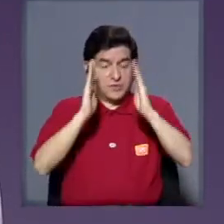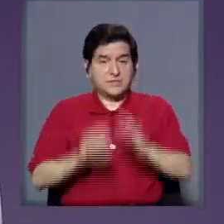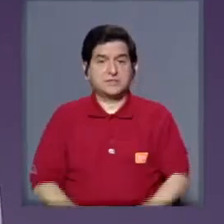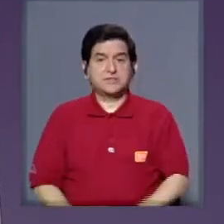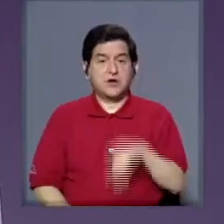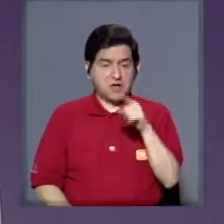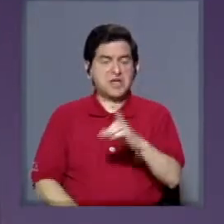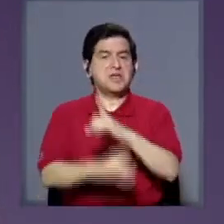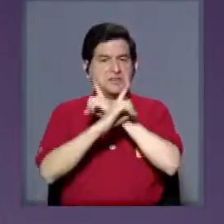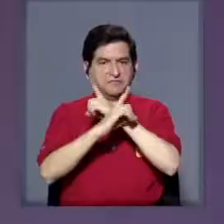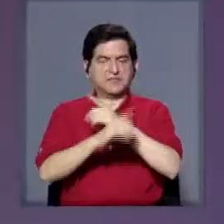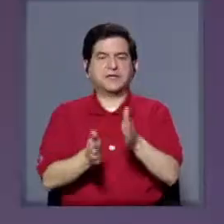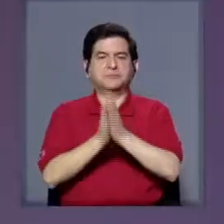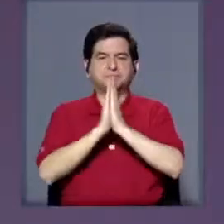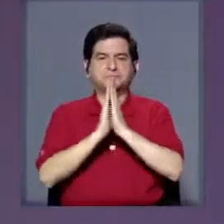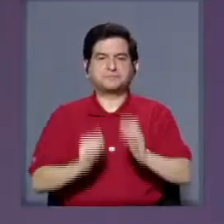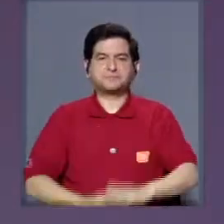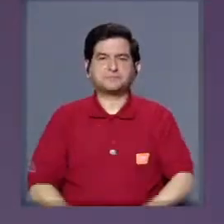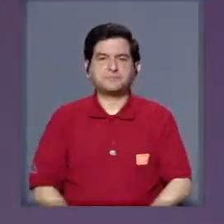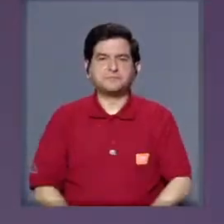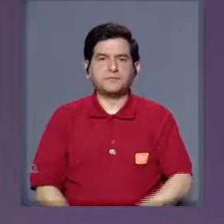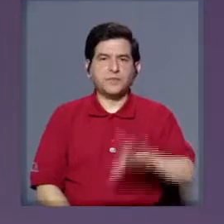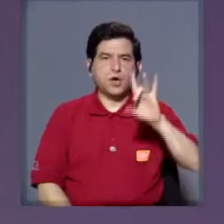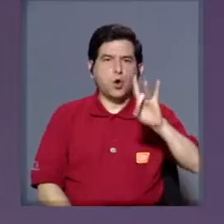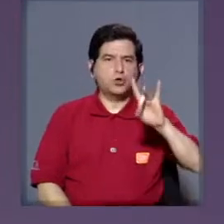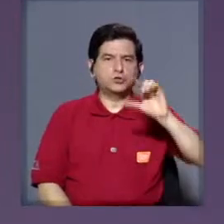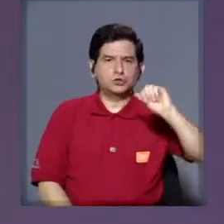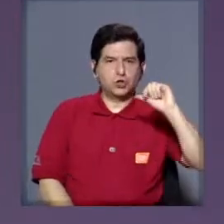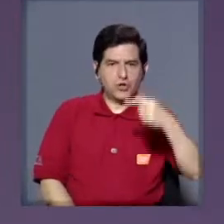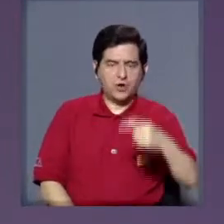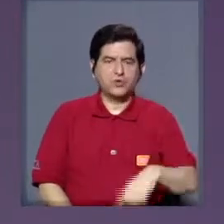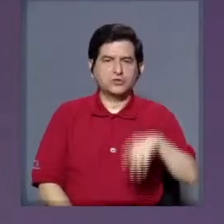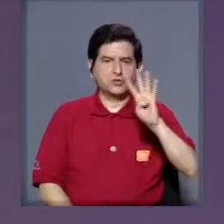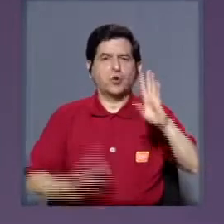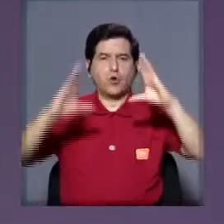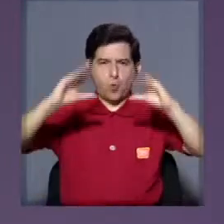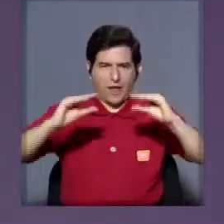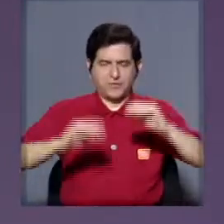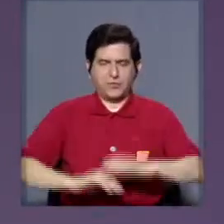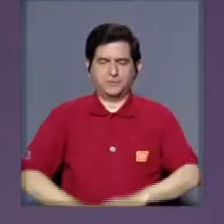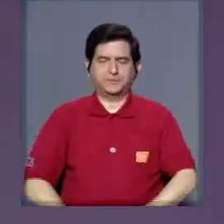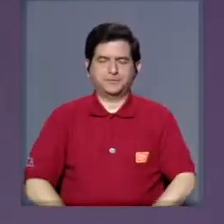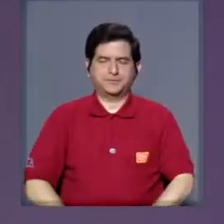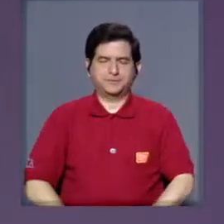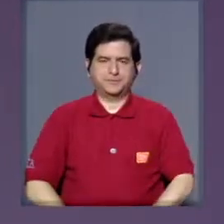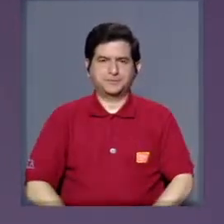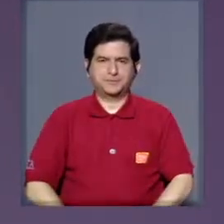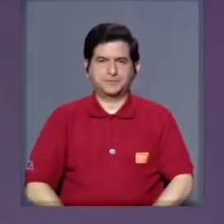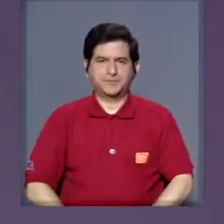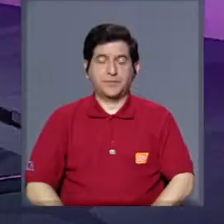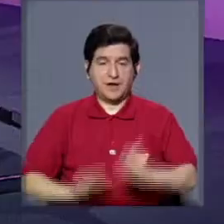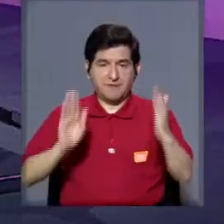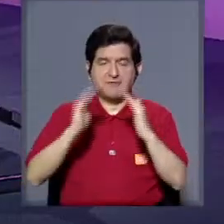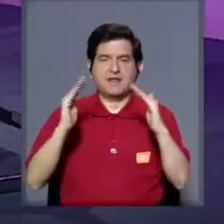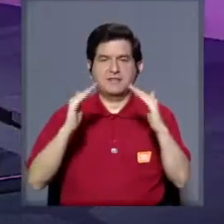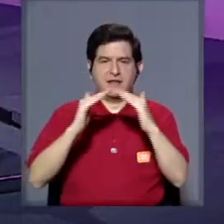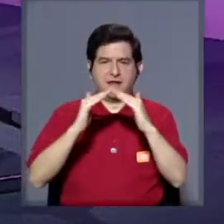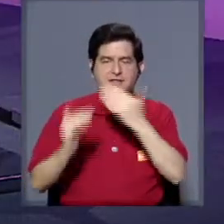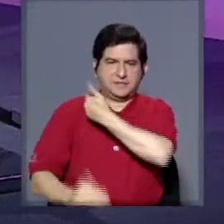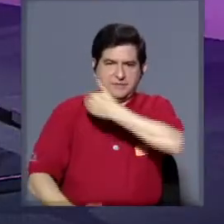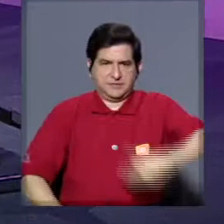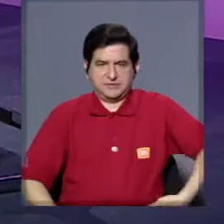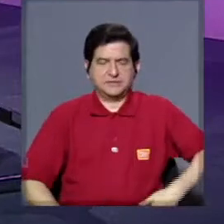a estar para defenderlos el 8 de agosto a las 4 de la tarde a las 4 de la tarde al frente de casa presidencial